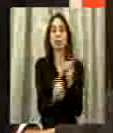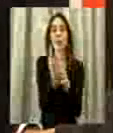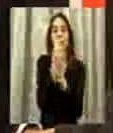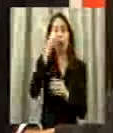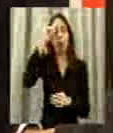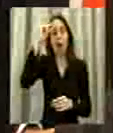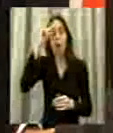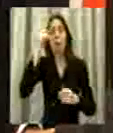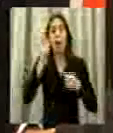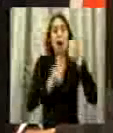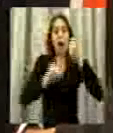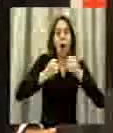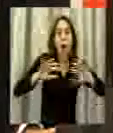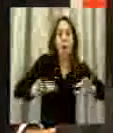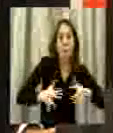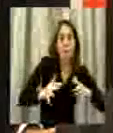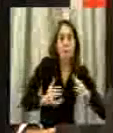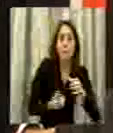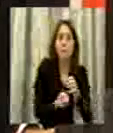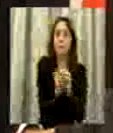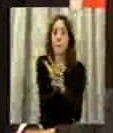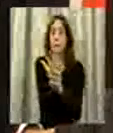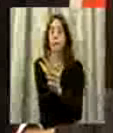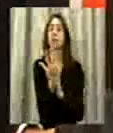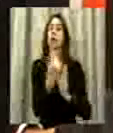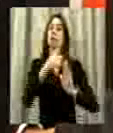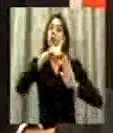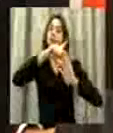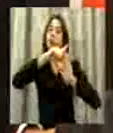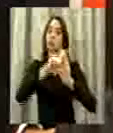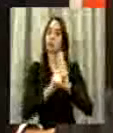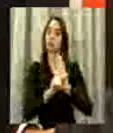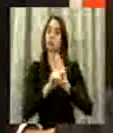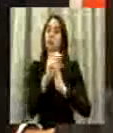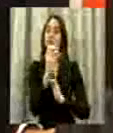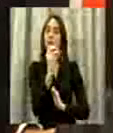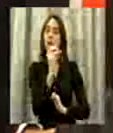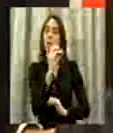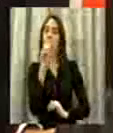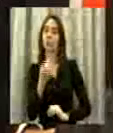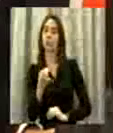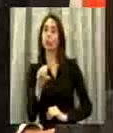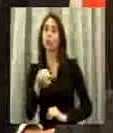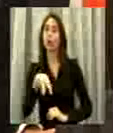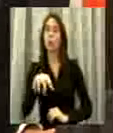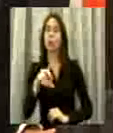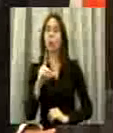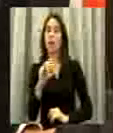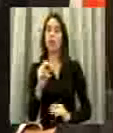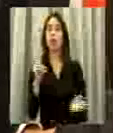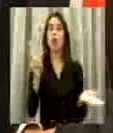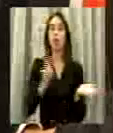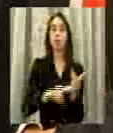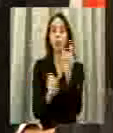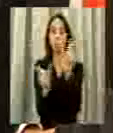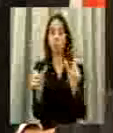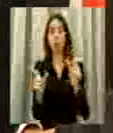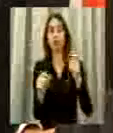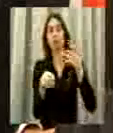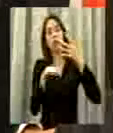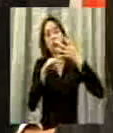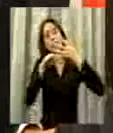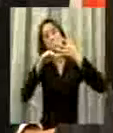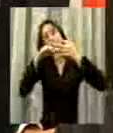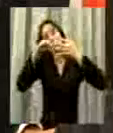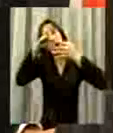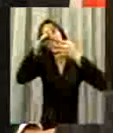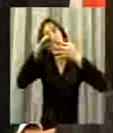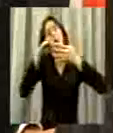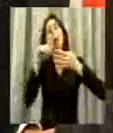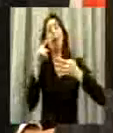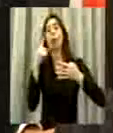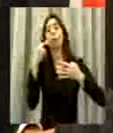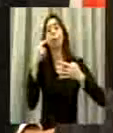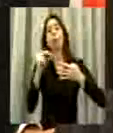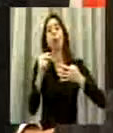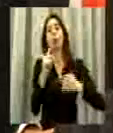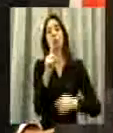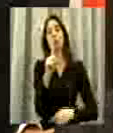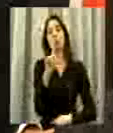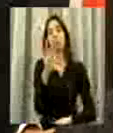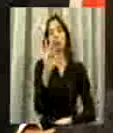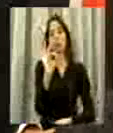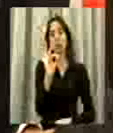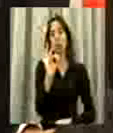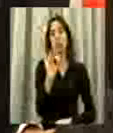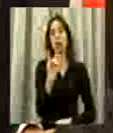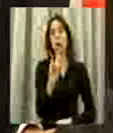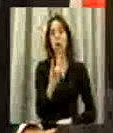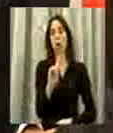los emprendedores, y logramos rebajar en forma significativa la tasa media de impuestos a las personas y en todos los tramos, excepto el tramo de